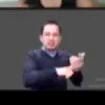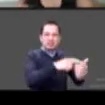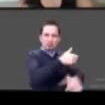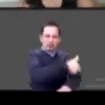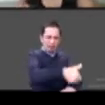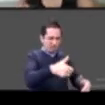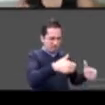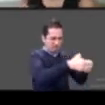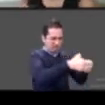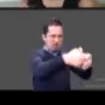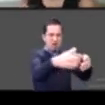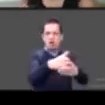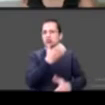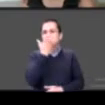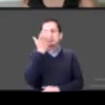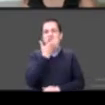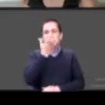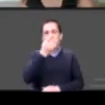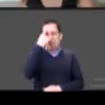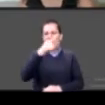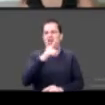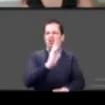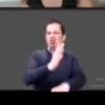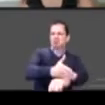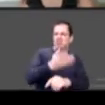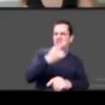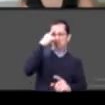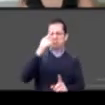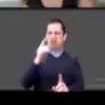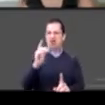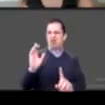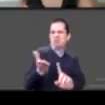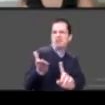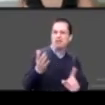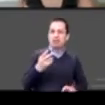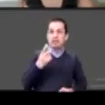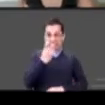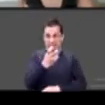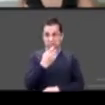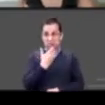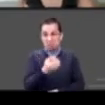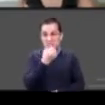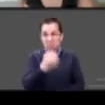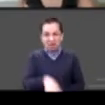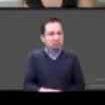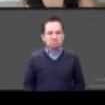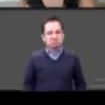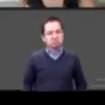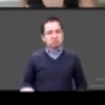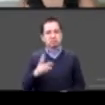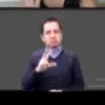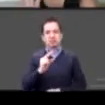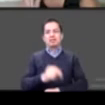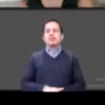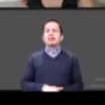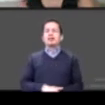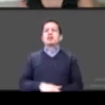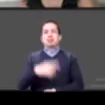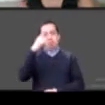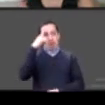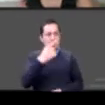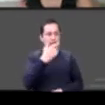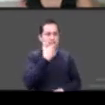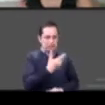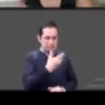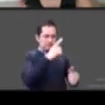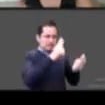no solo mexicana, sino latina, y que pues no están padres, ¿no? También en cuanto a una convivencia sana y sobre todo positiva.